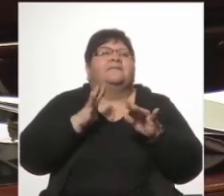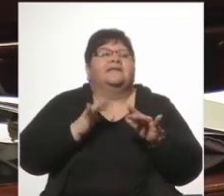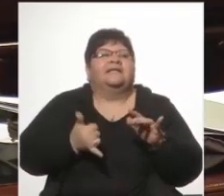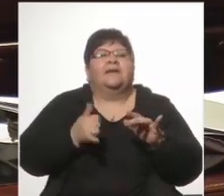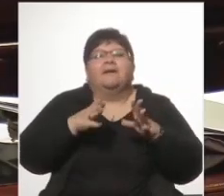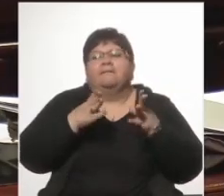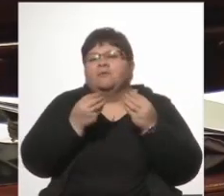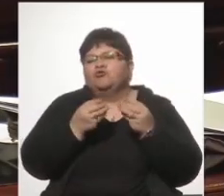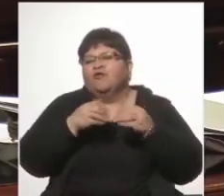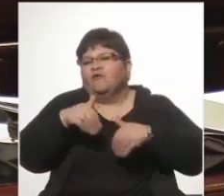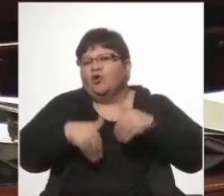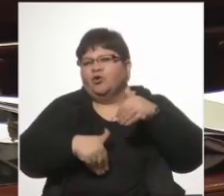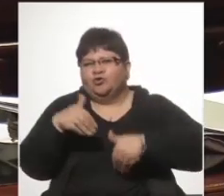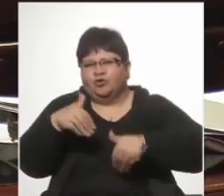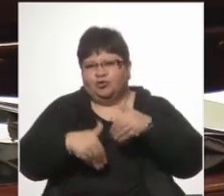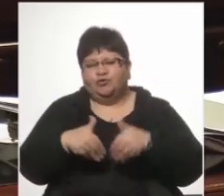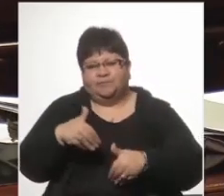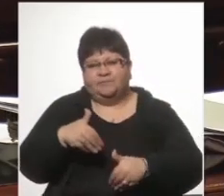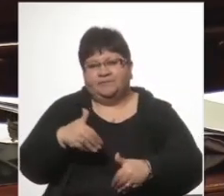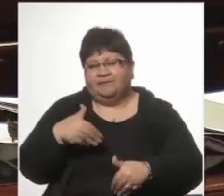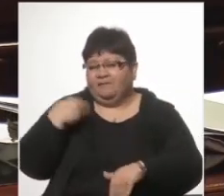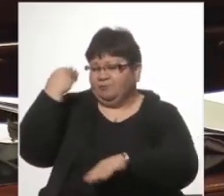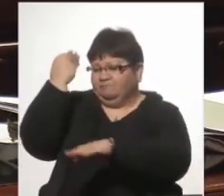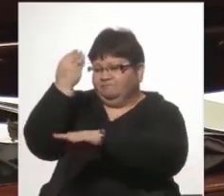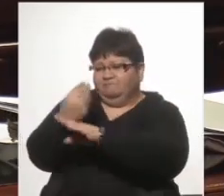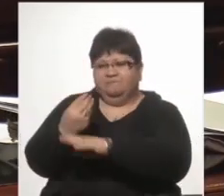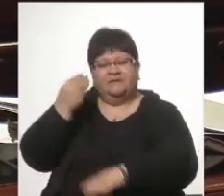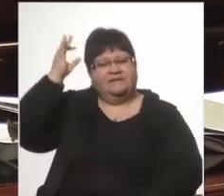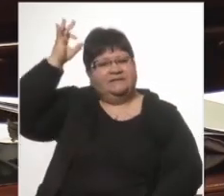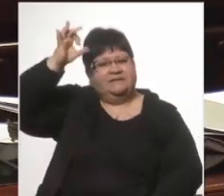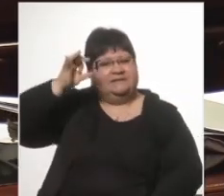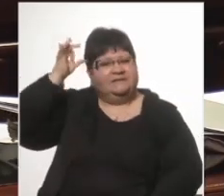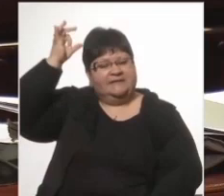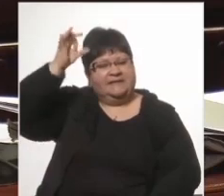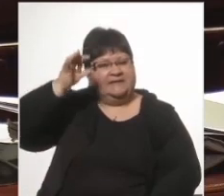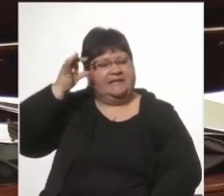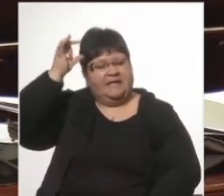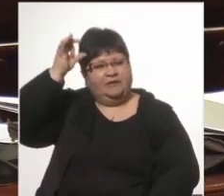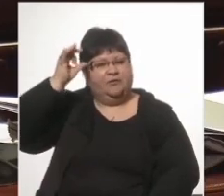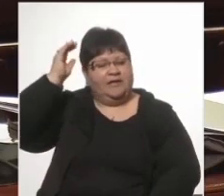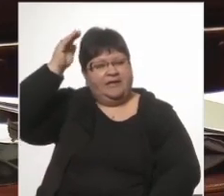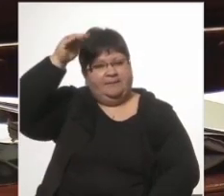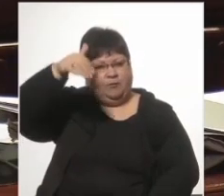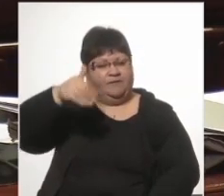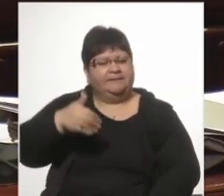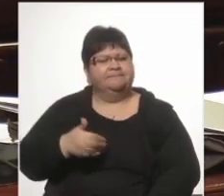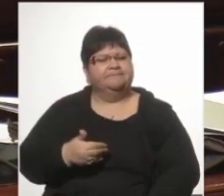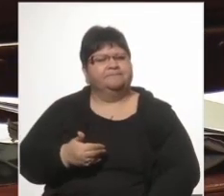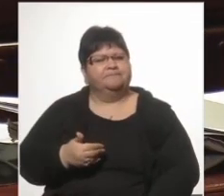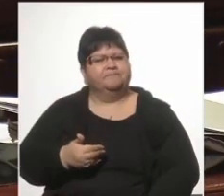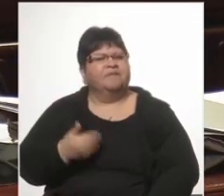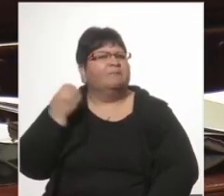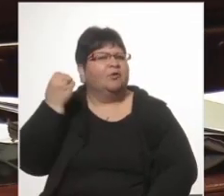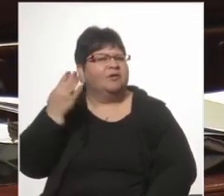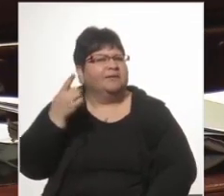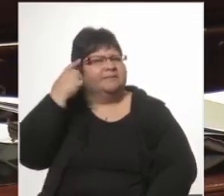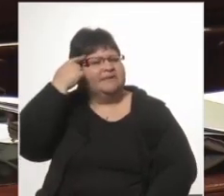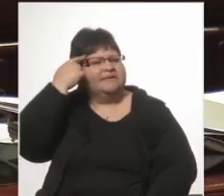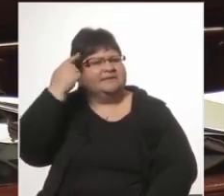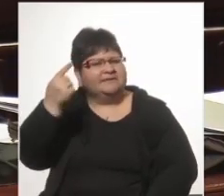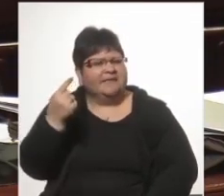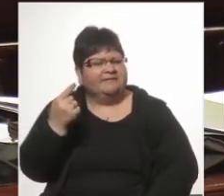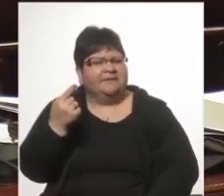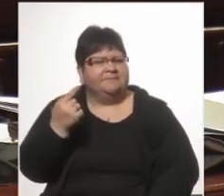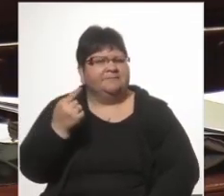general Guido Manini Ríos en el Senado de la República. Mi pronóstico se basaba en la apreciación personal del vendaval